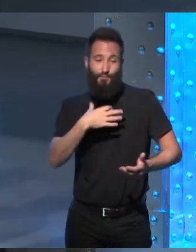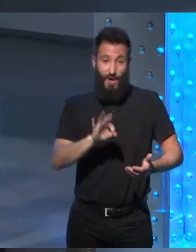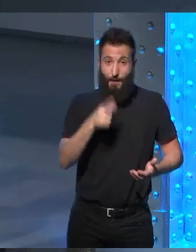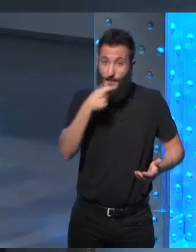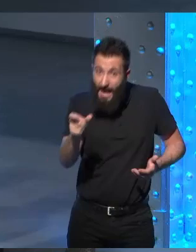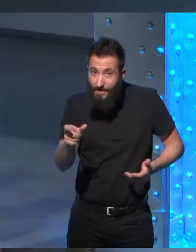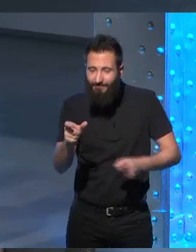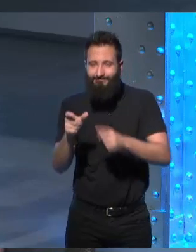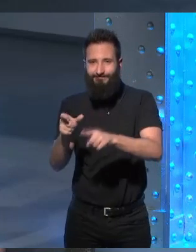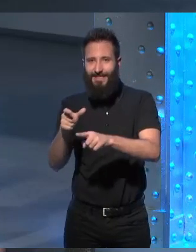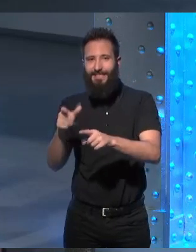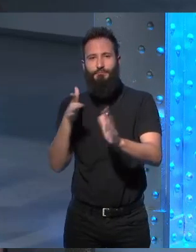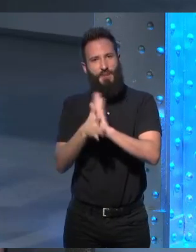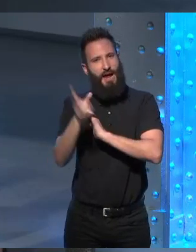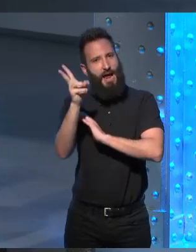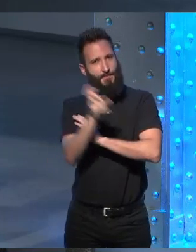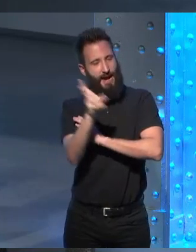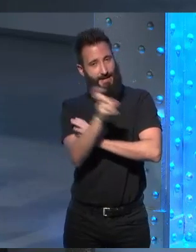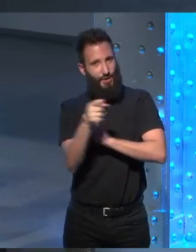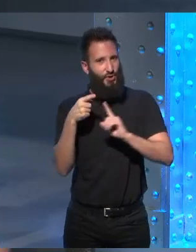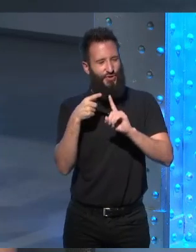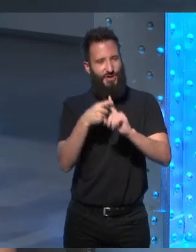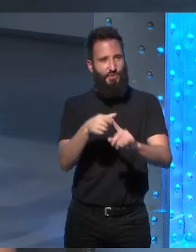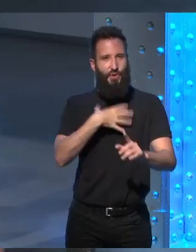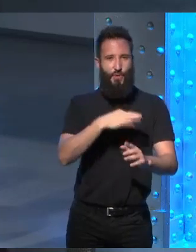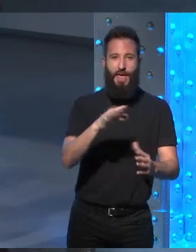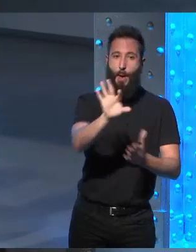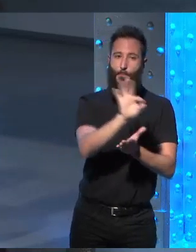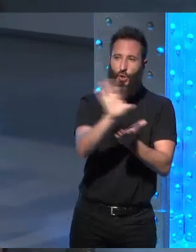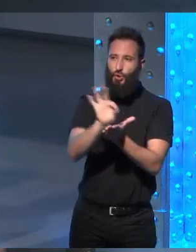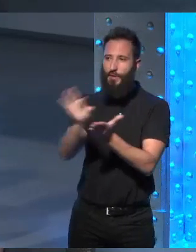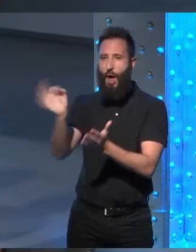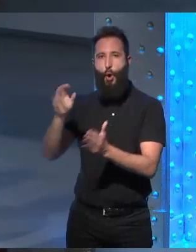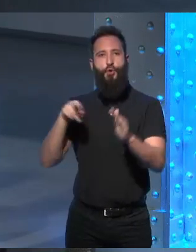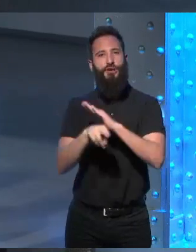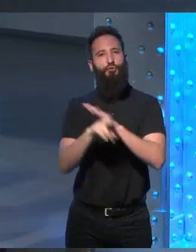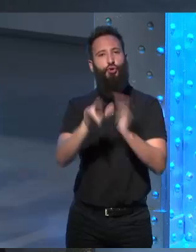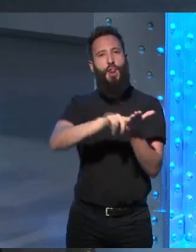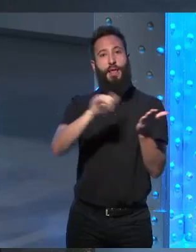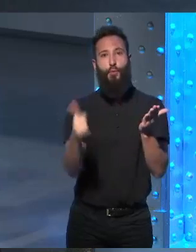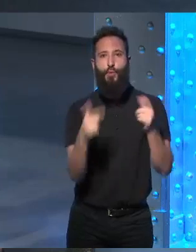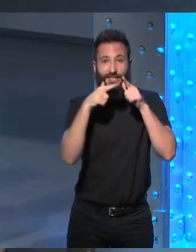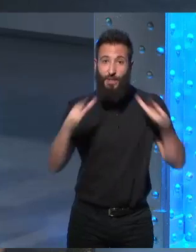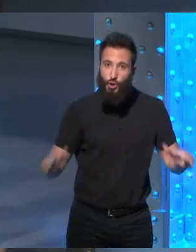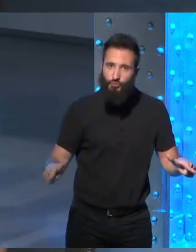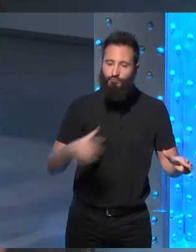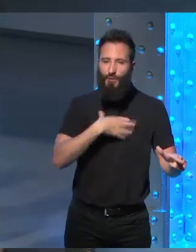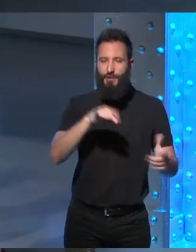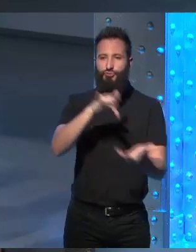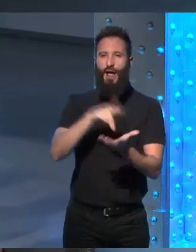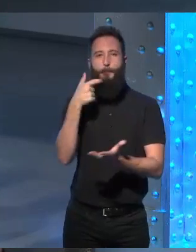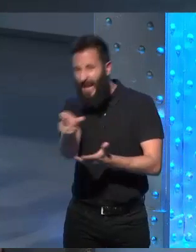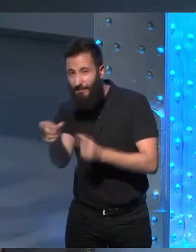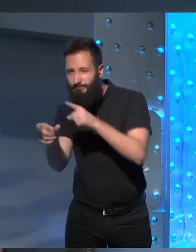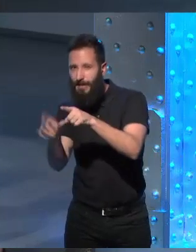taco, la mala palabra, es efectiva en tanto en cuanto de todas las posibilidades y todos los recursos lingüísticos que tienes, crees que en ese momento es el más efectivo,